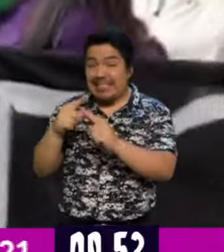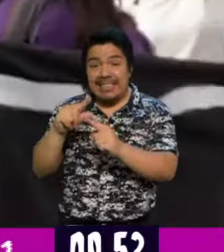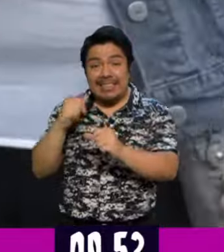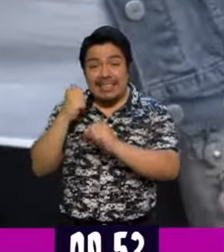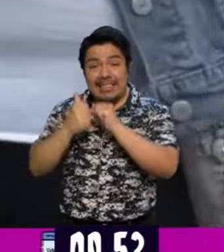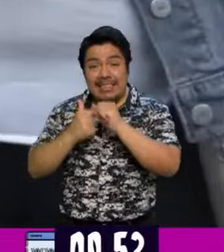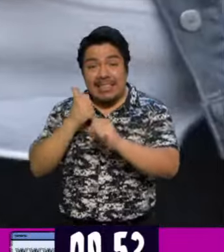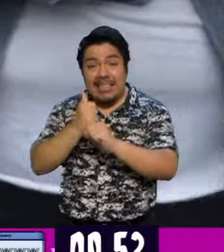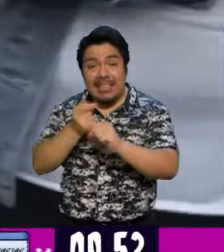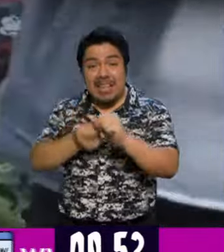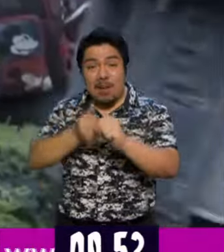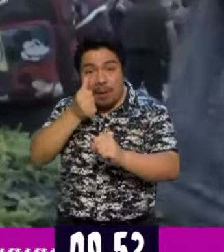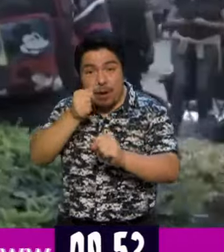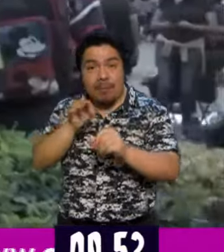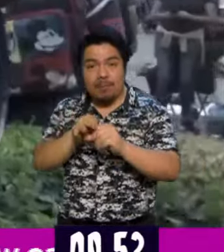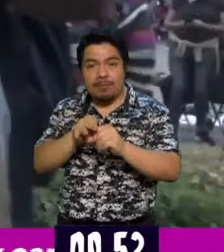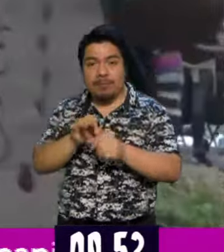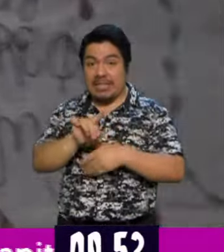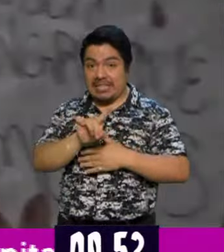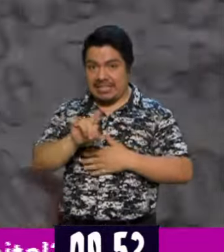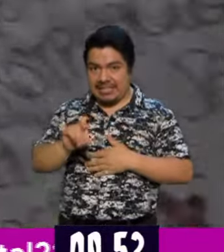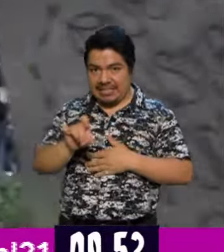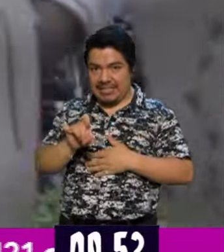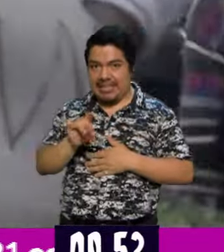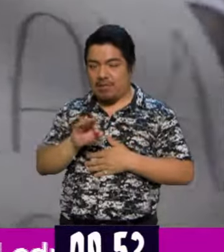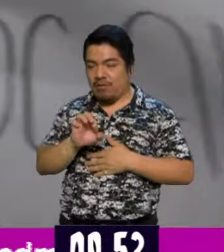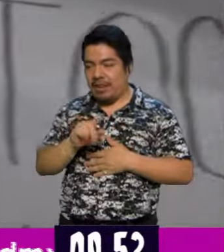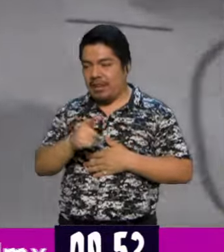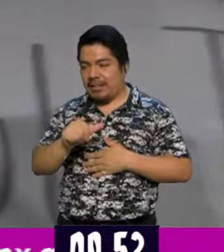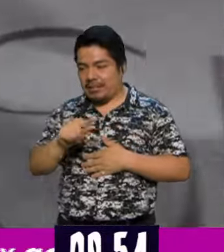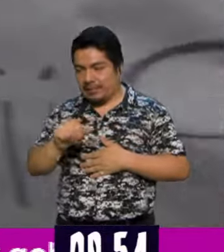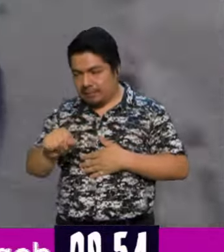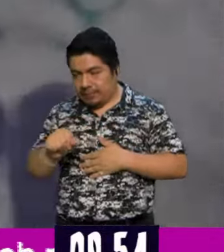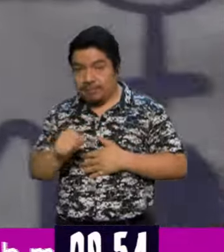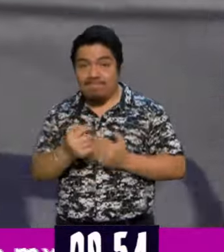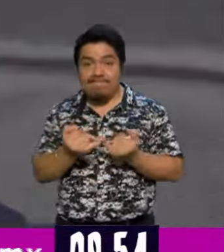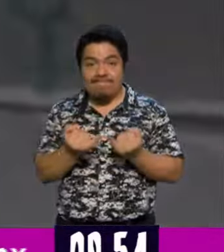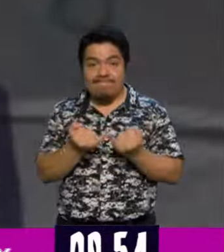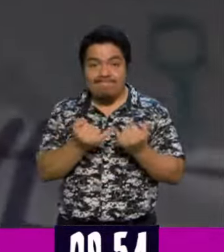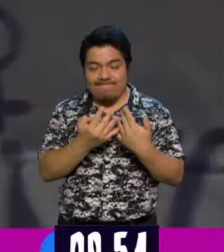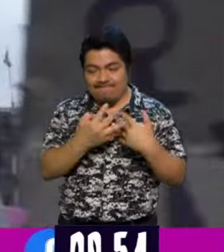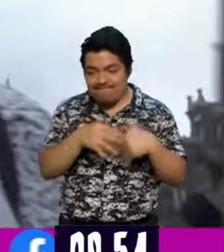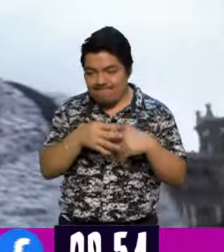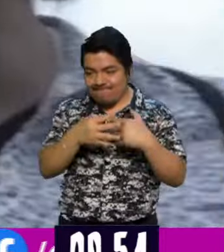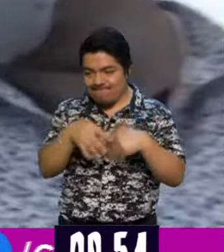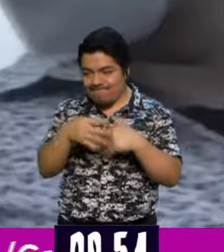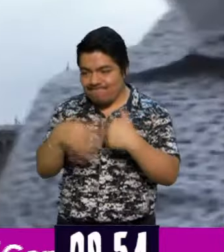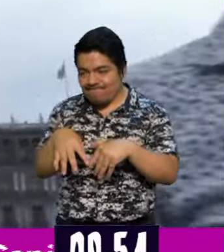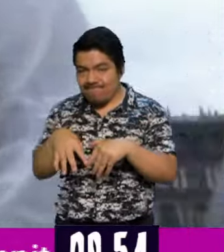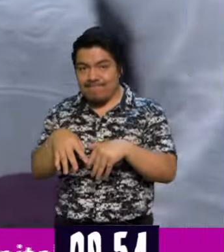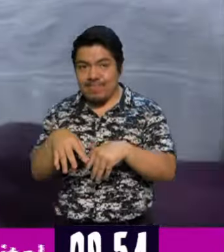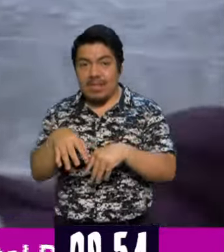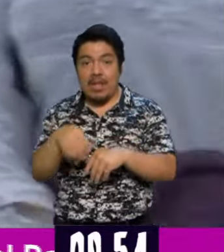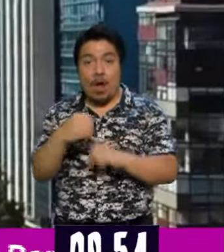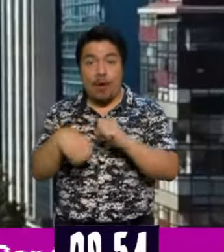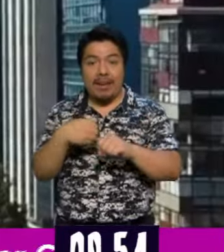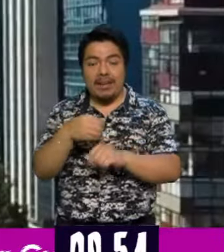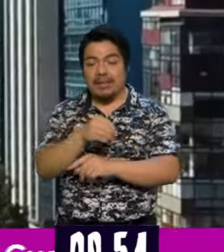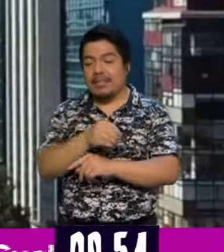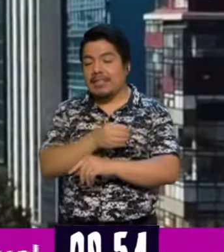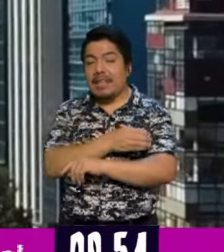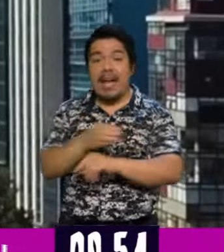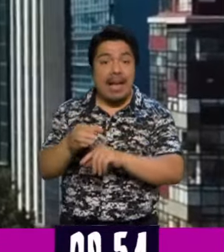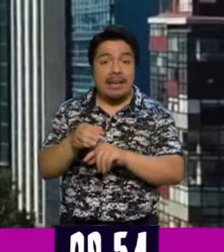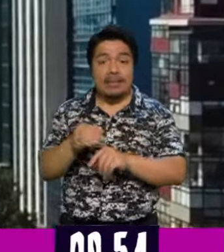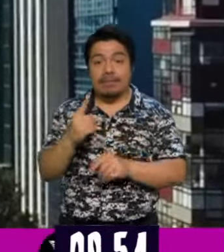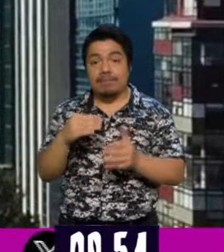primer voto. 100 después de las sufragistas y de las movilizaciones de obreras y campesinas. La